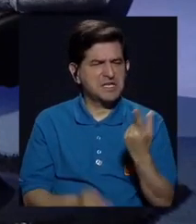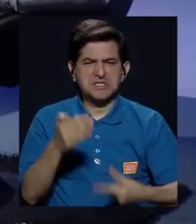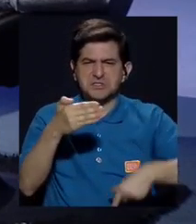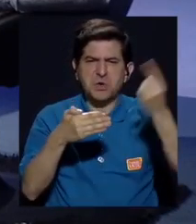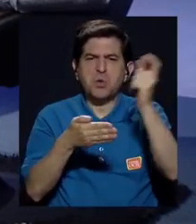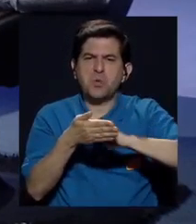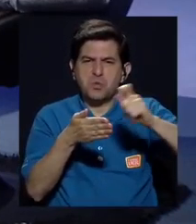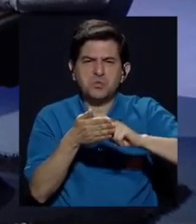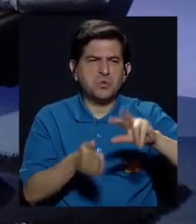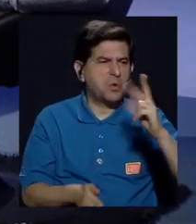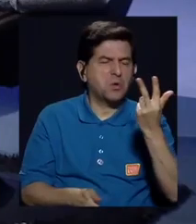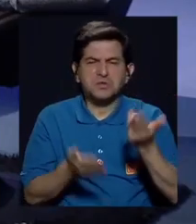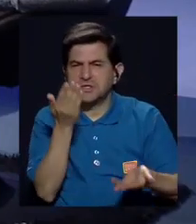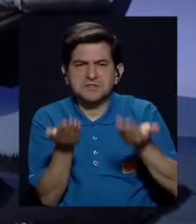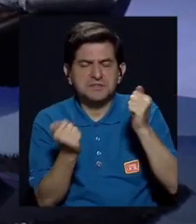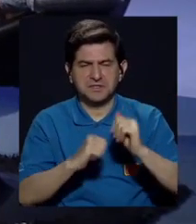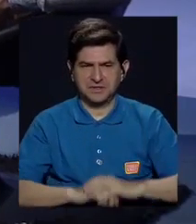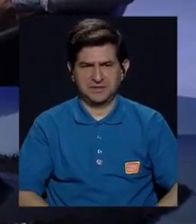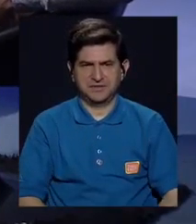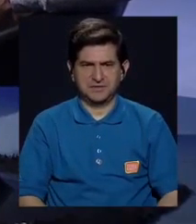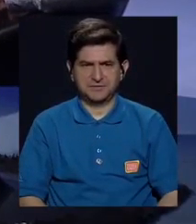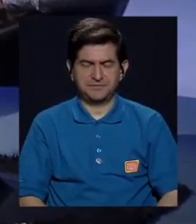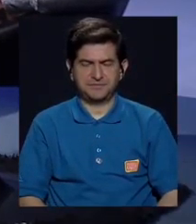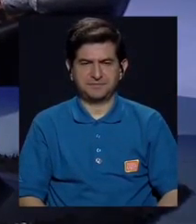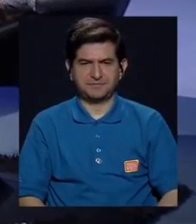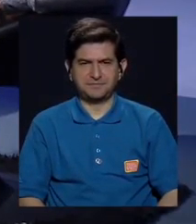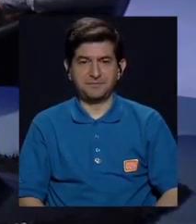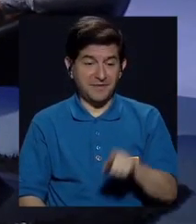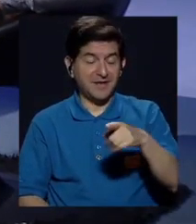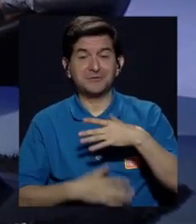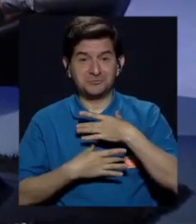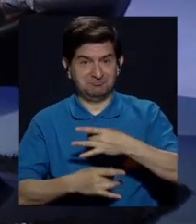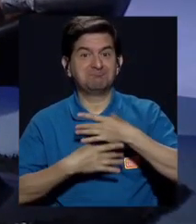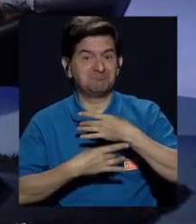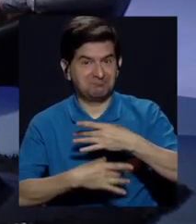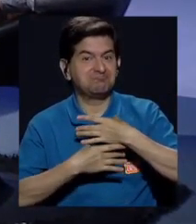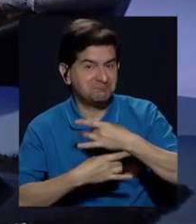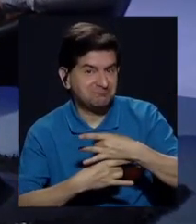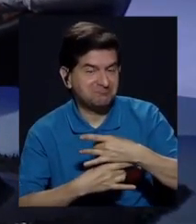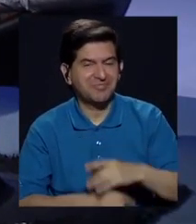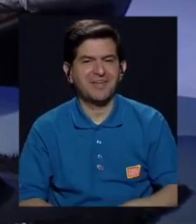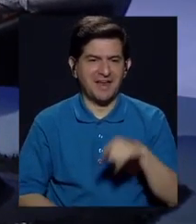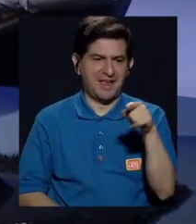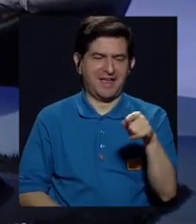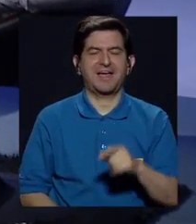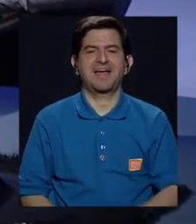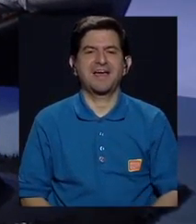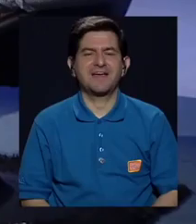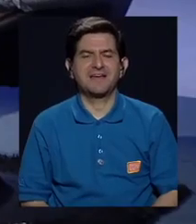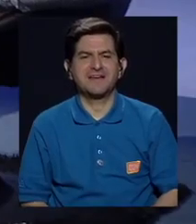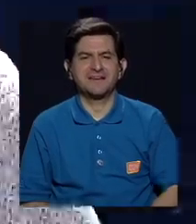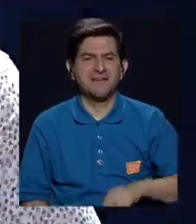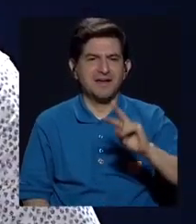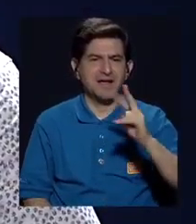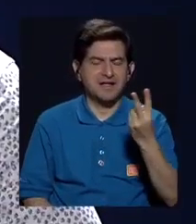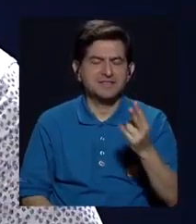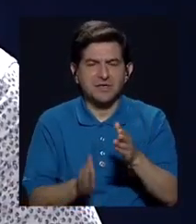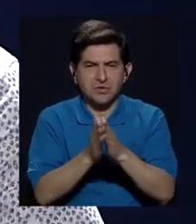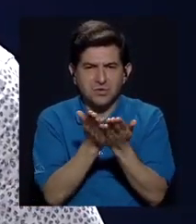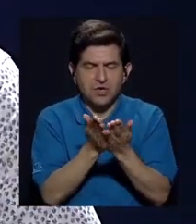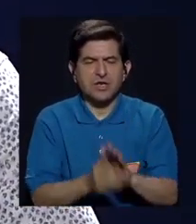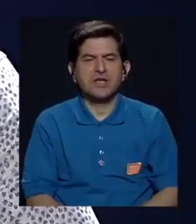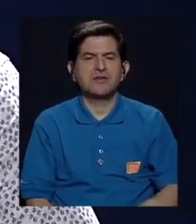de la escuela o tercero. Sí. Fue muy curioso porque llegó tocando el segundo libro de Suzuki, que